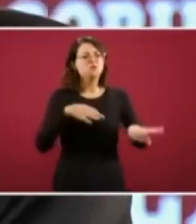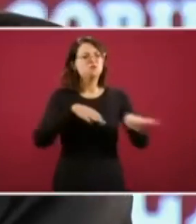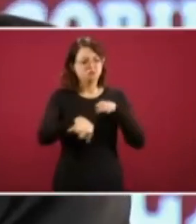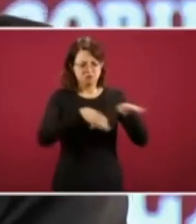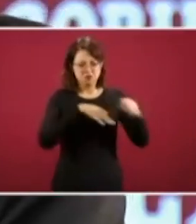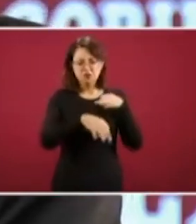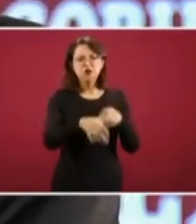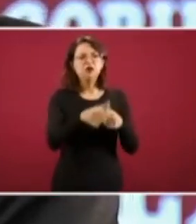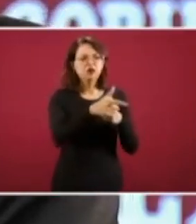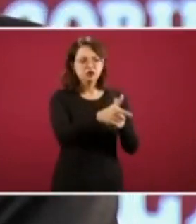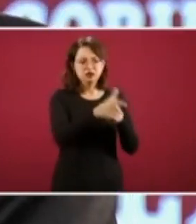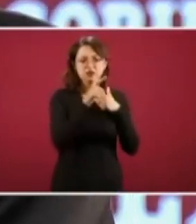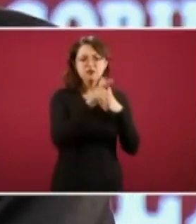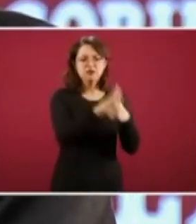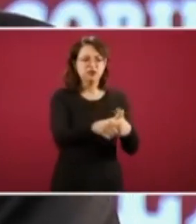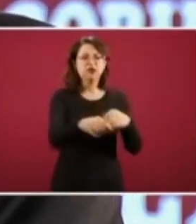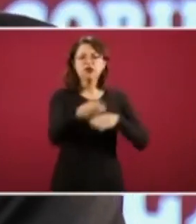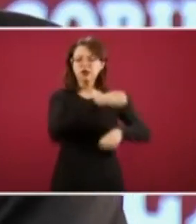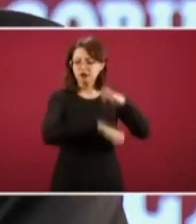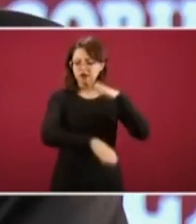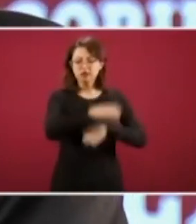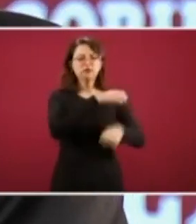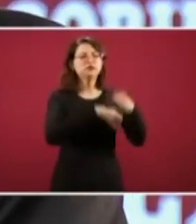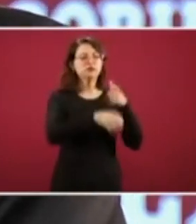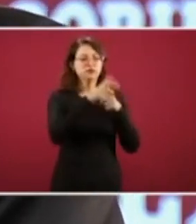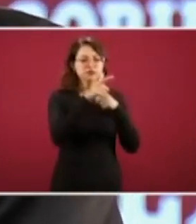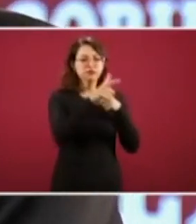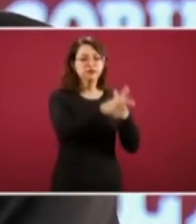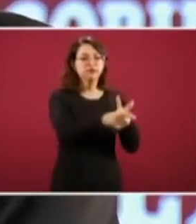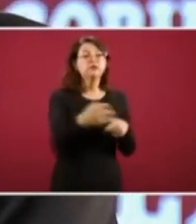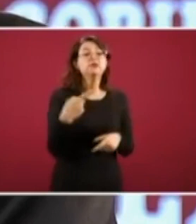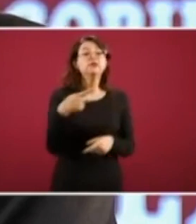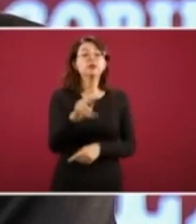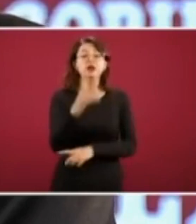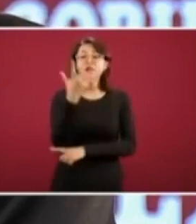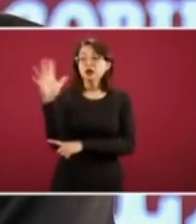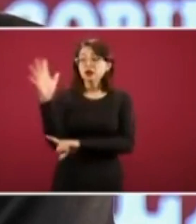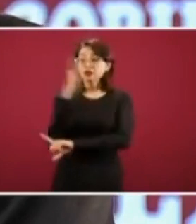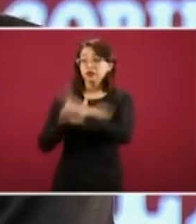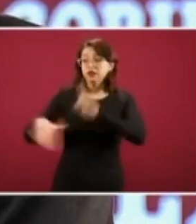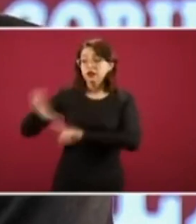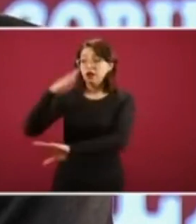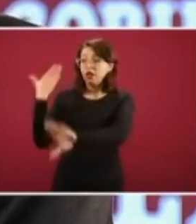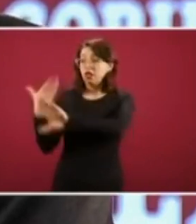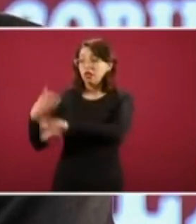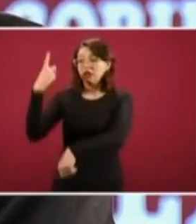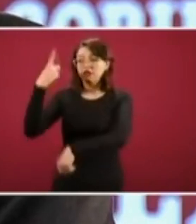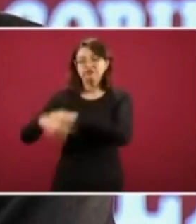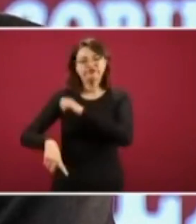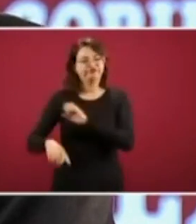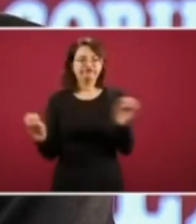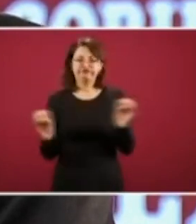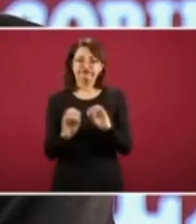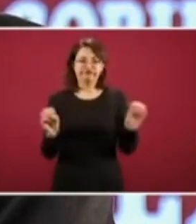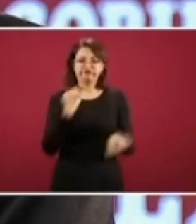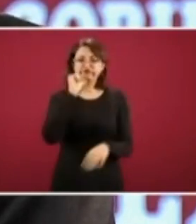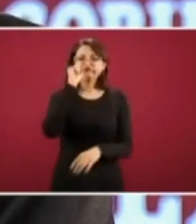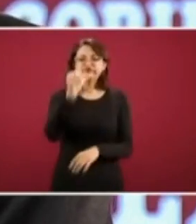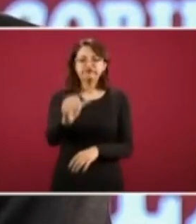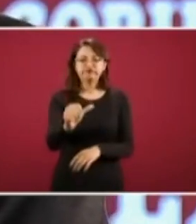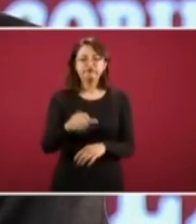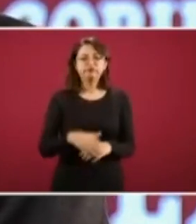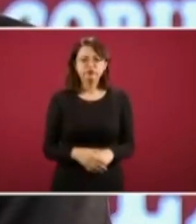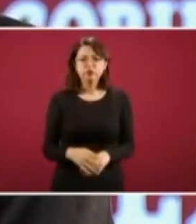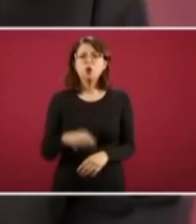trabajo, las empresas, sin dañar el medio ambiente. Sí